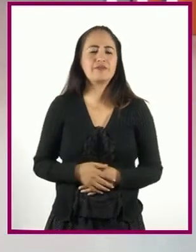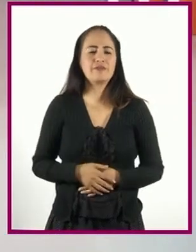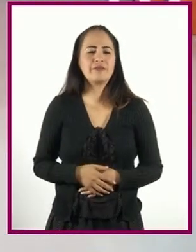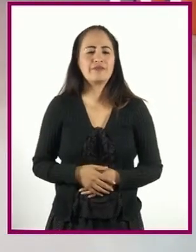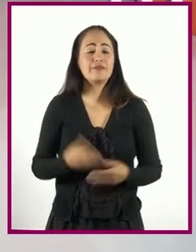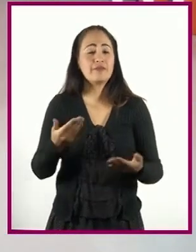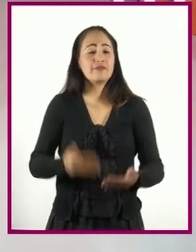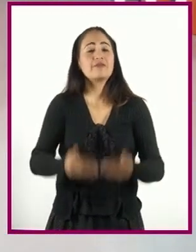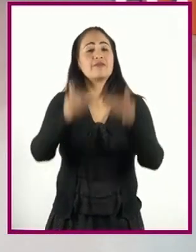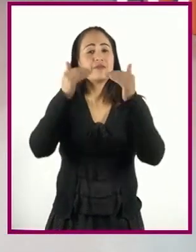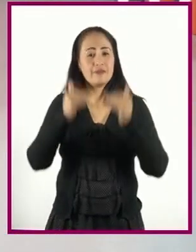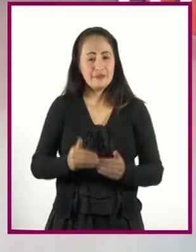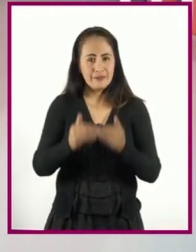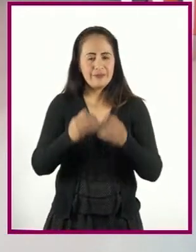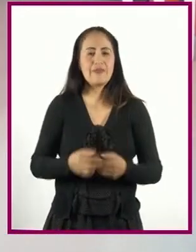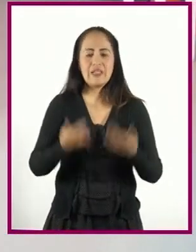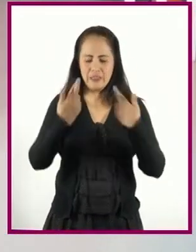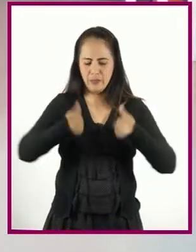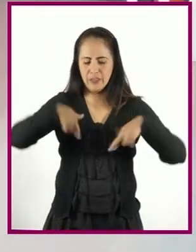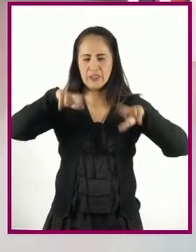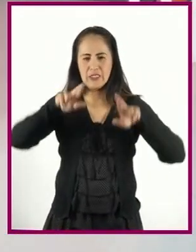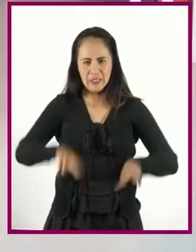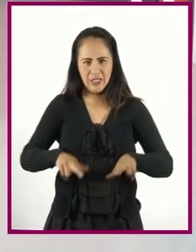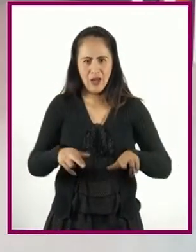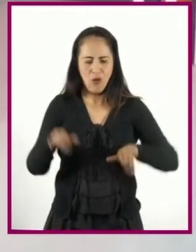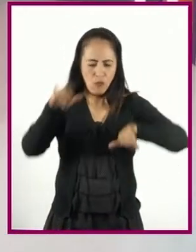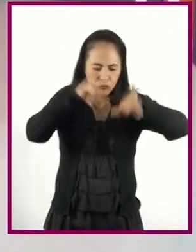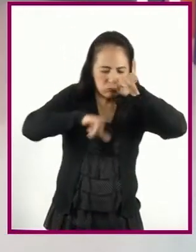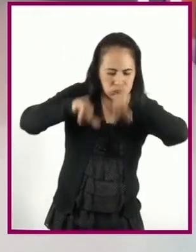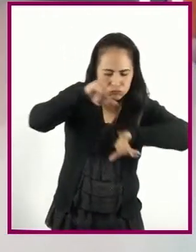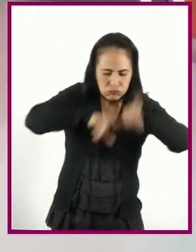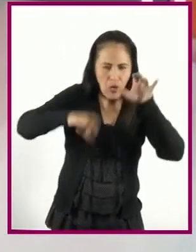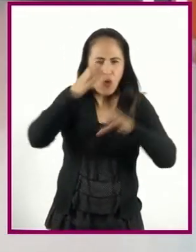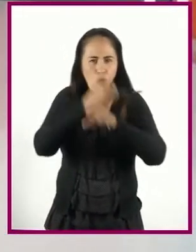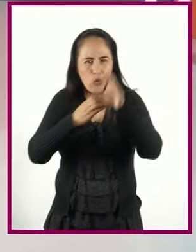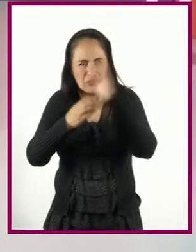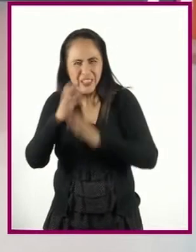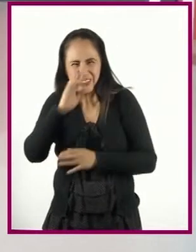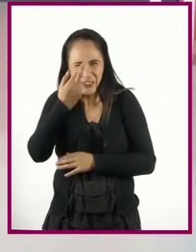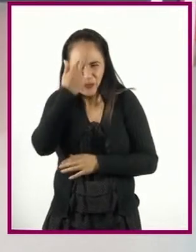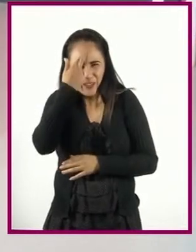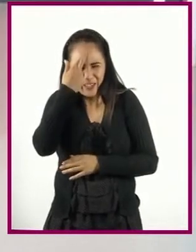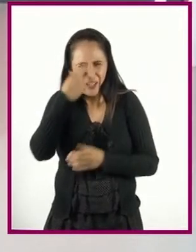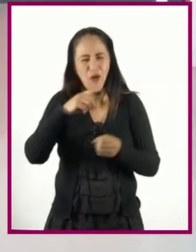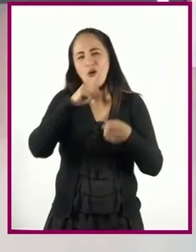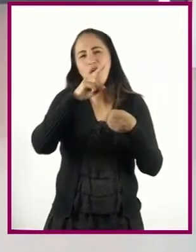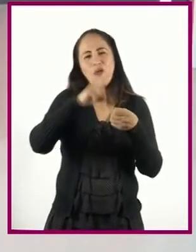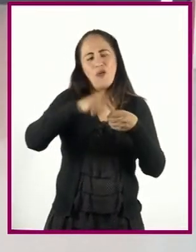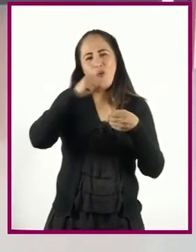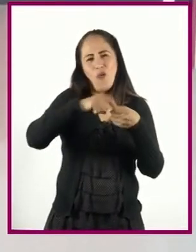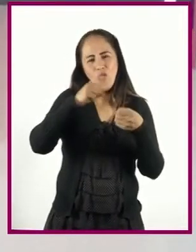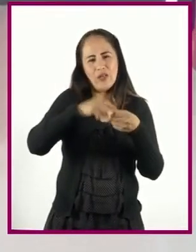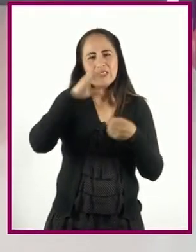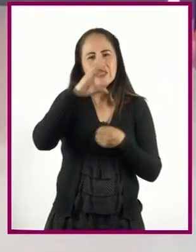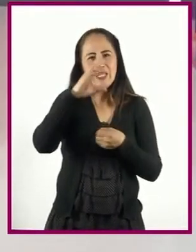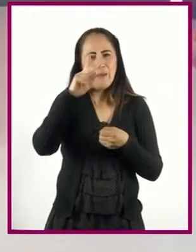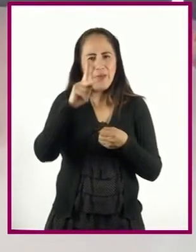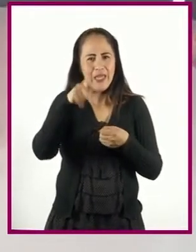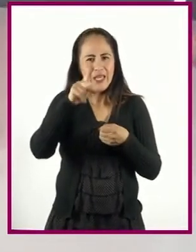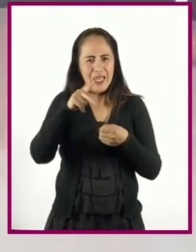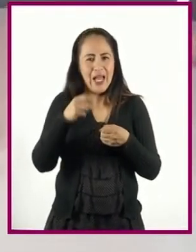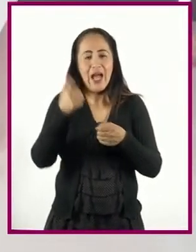A continuación, vamos a representar elementos y compuestos. Recuerden el código de colores CPK y cuál corresponde a cada